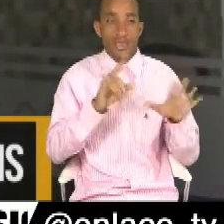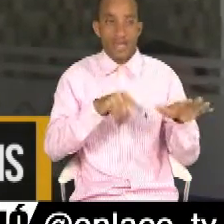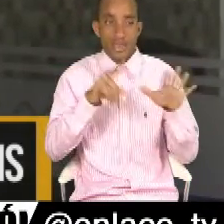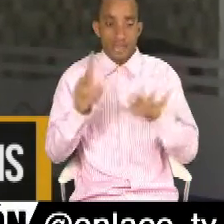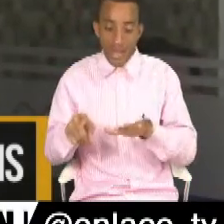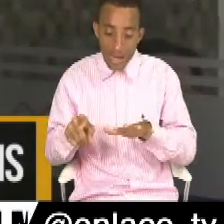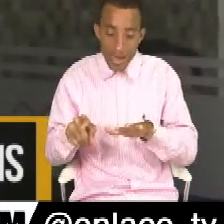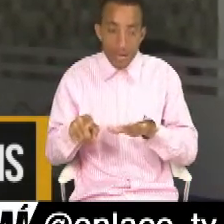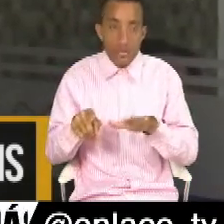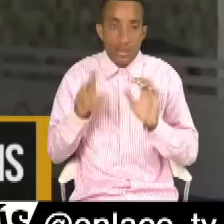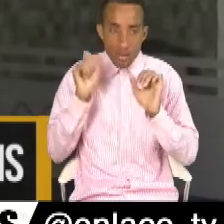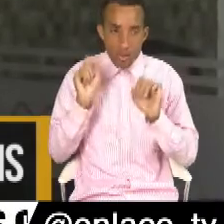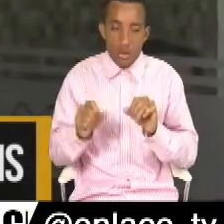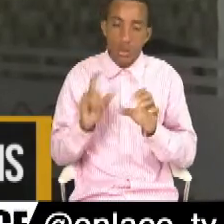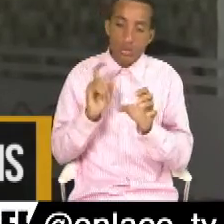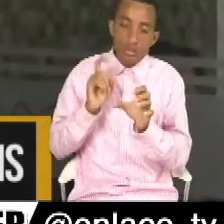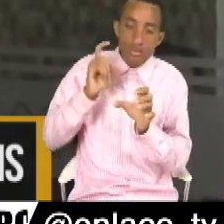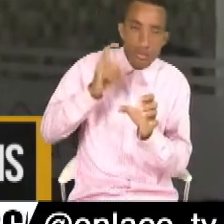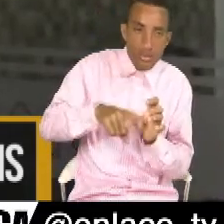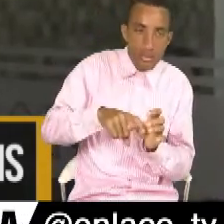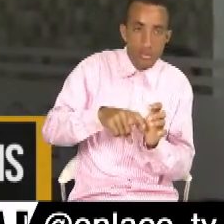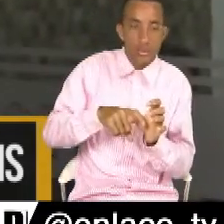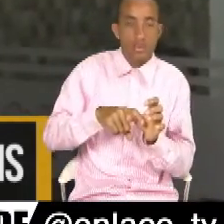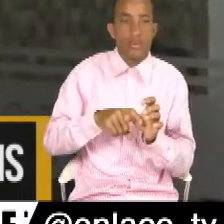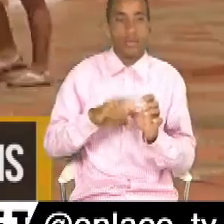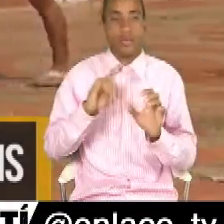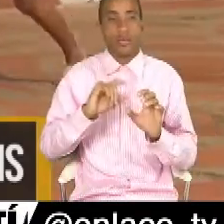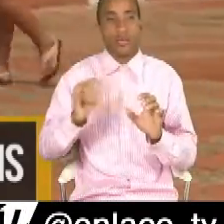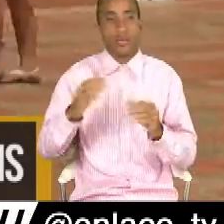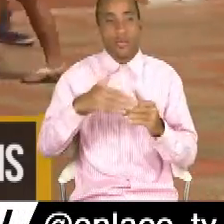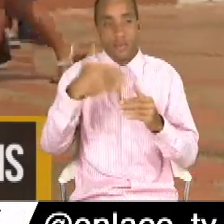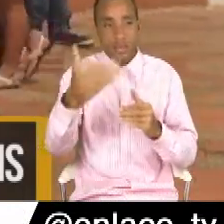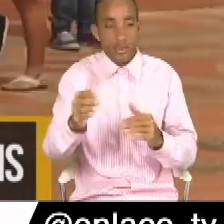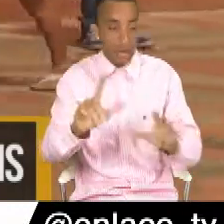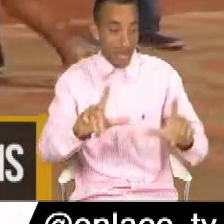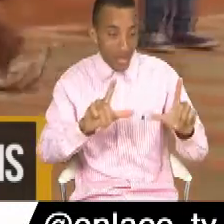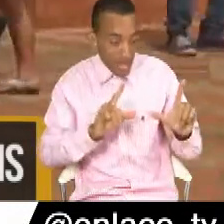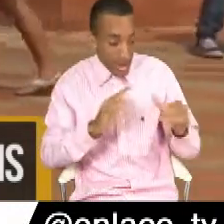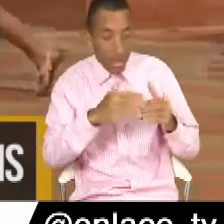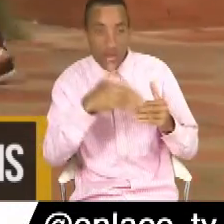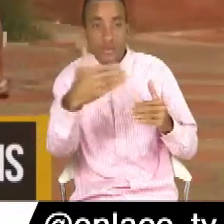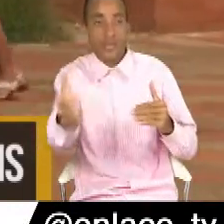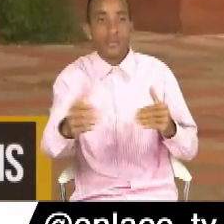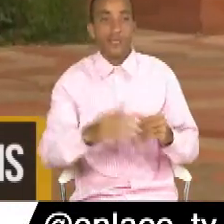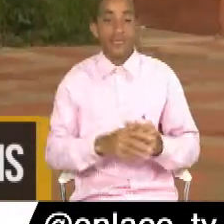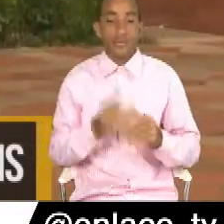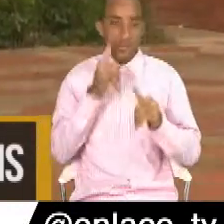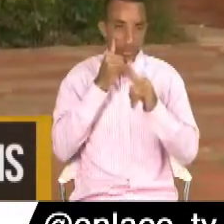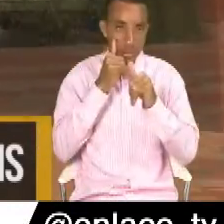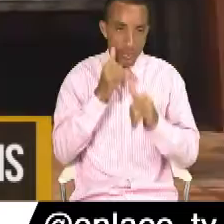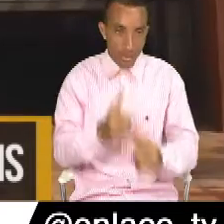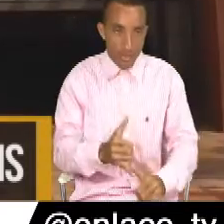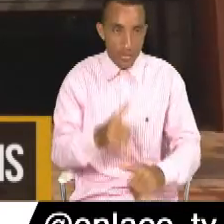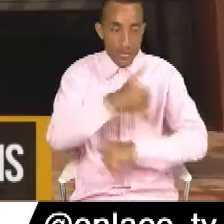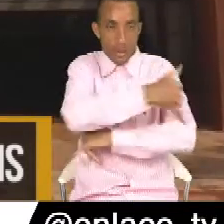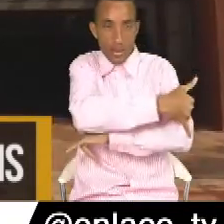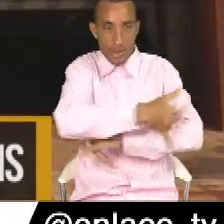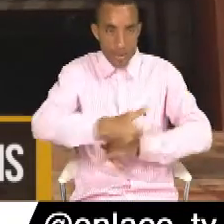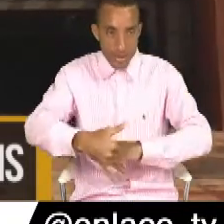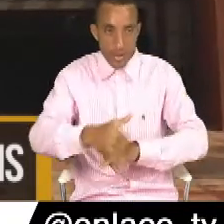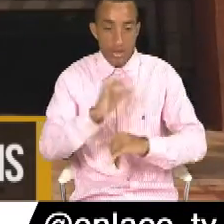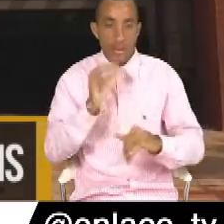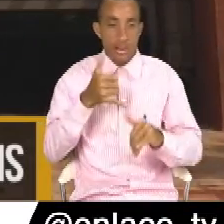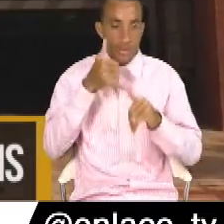realiza para poder ingresar a nuestros programas de pregrado, que como ya les comentaba, es ingeniería química, ingeniería civil, ingeniería